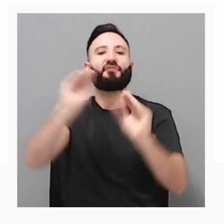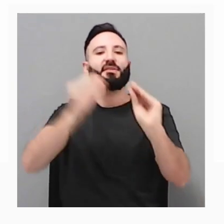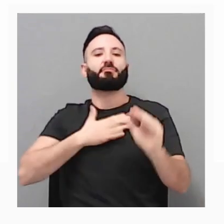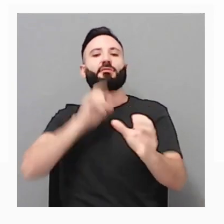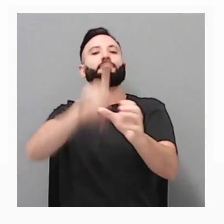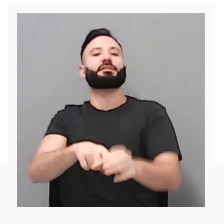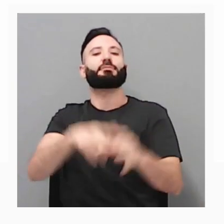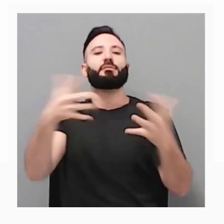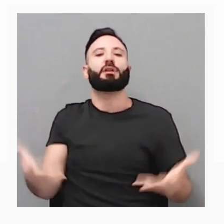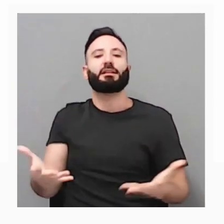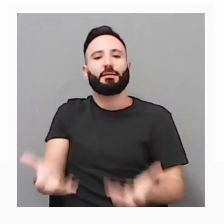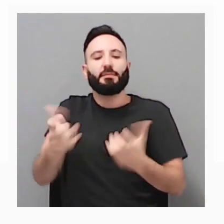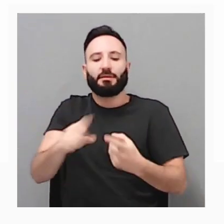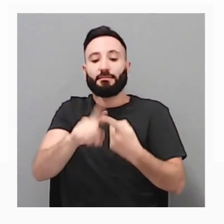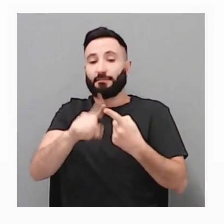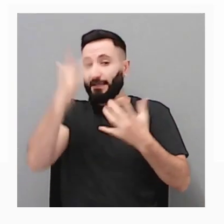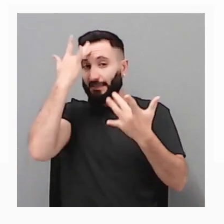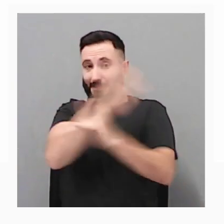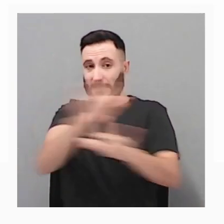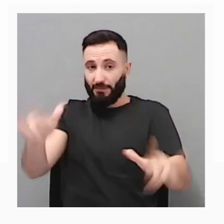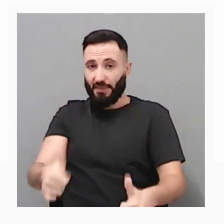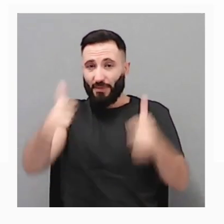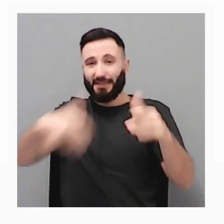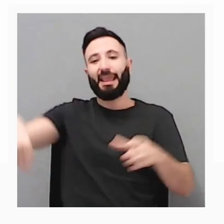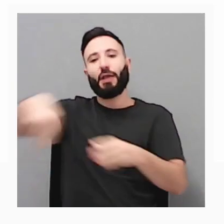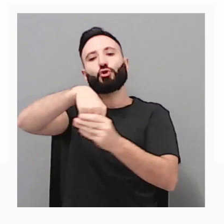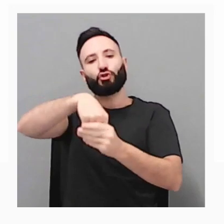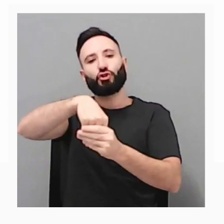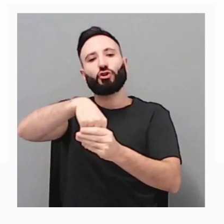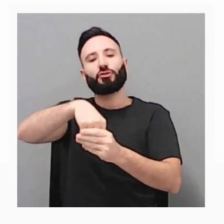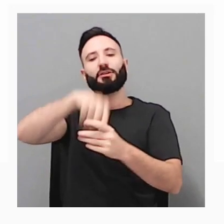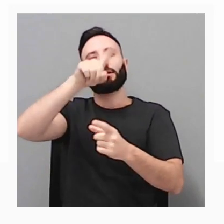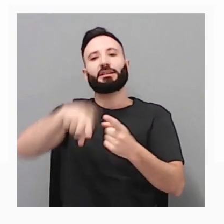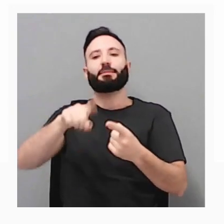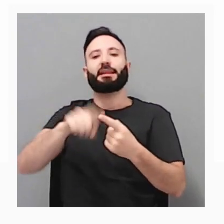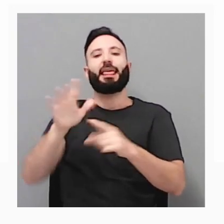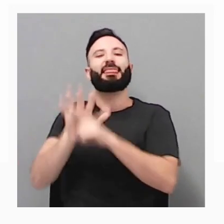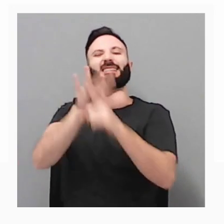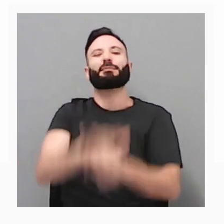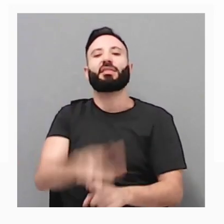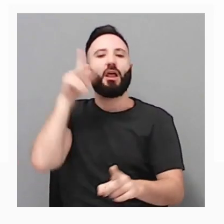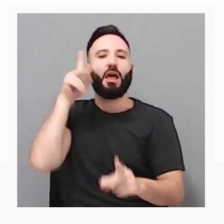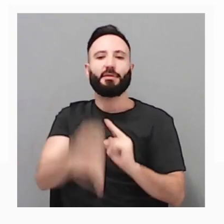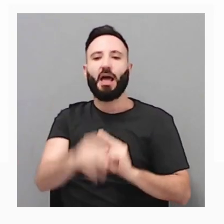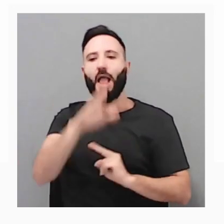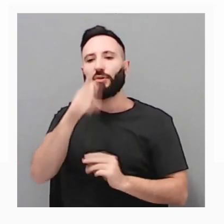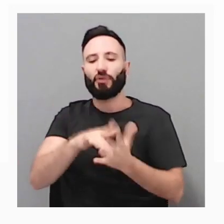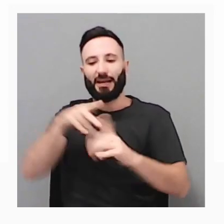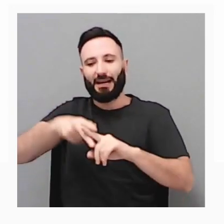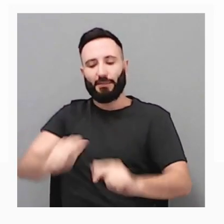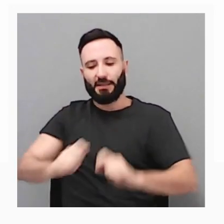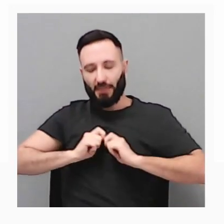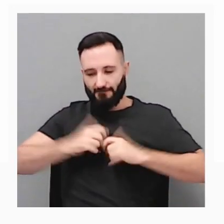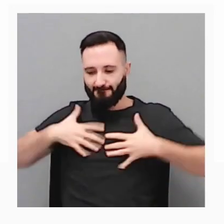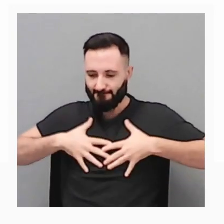Primero, sensibilizarse sobre la inclusión, evitar la discriminación porque tienen más herramientas para ello,